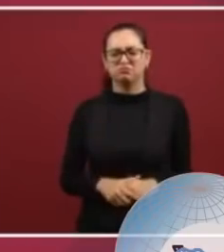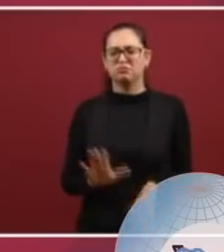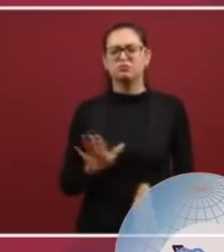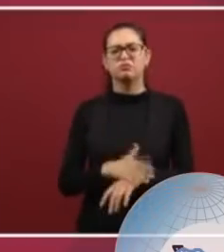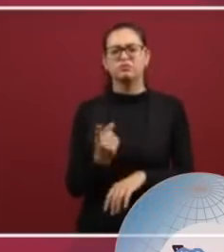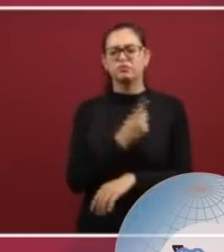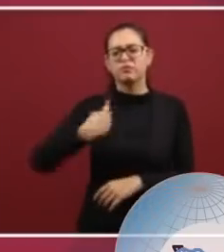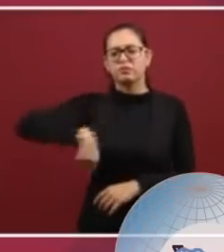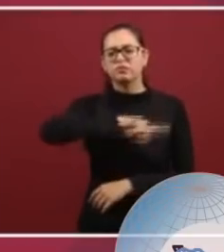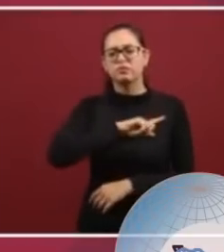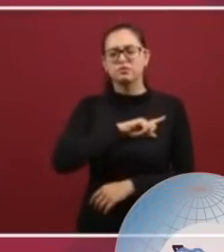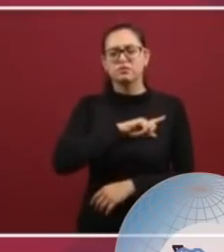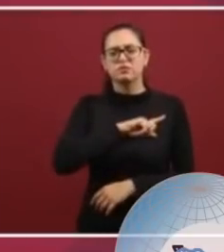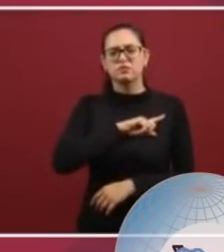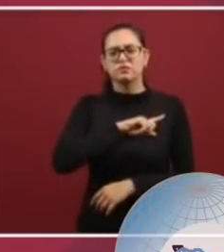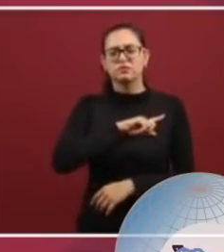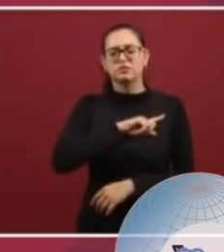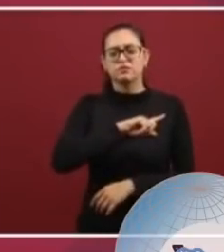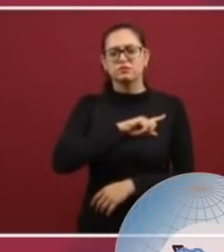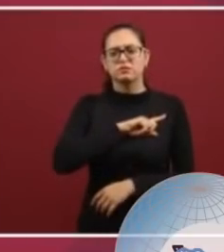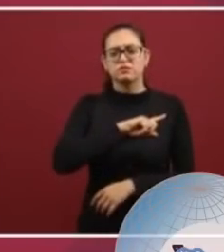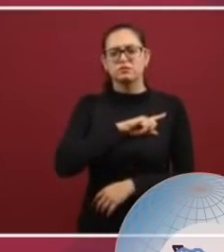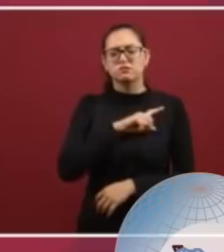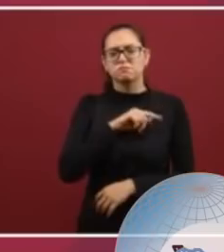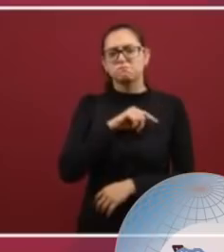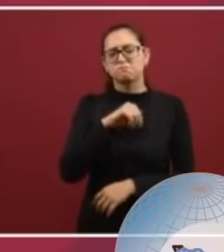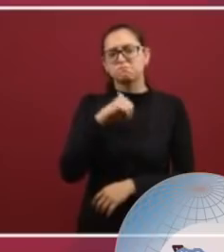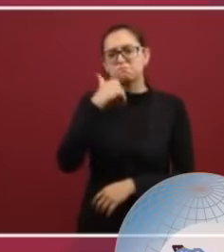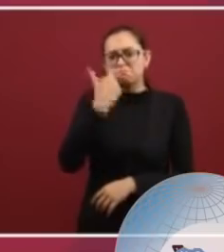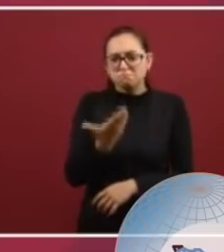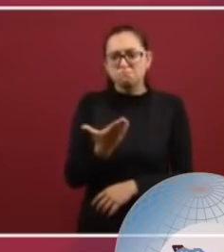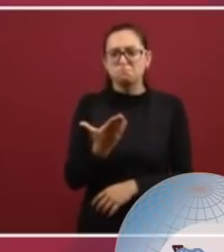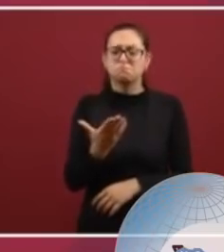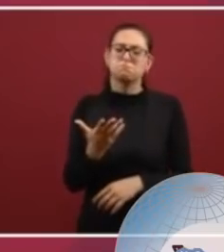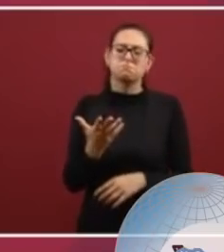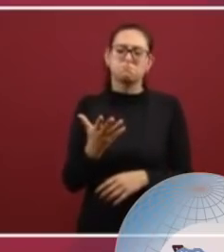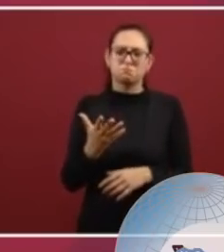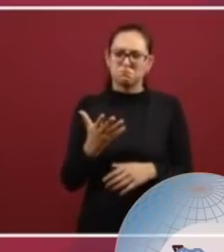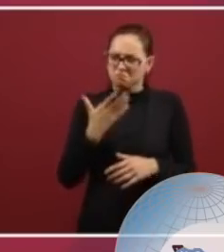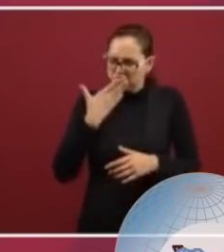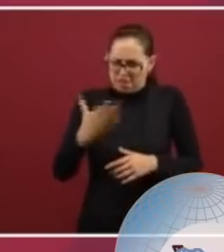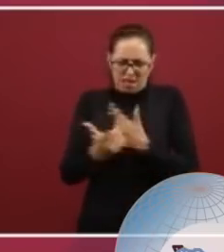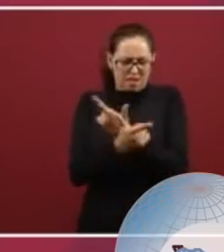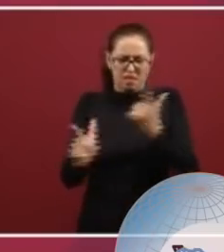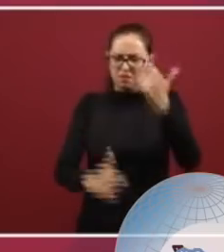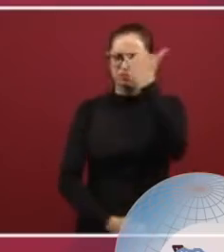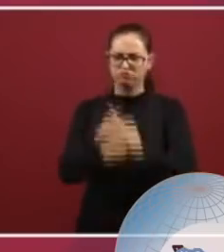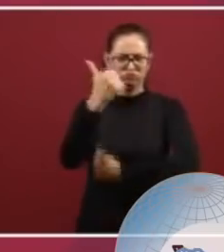buscando es que se abra la competencia,